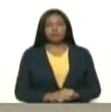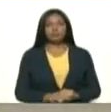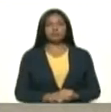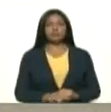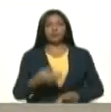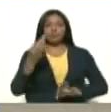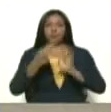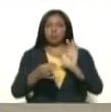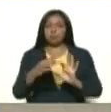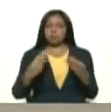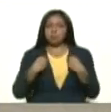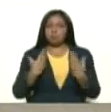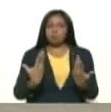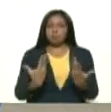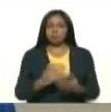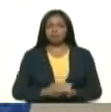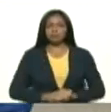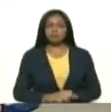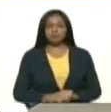casualidades de la vida,